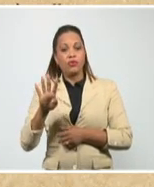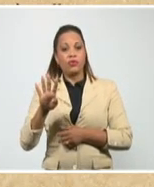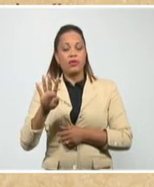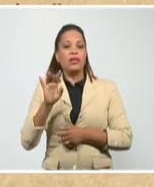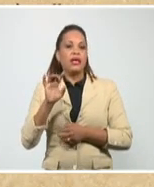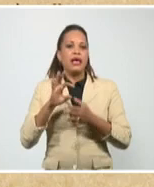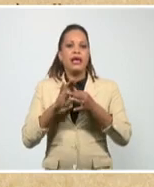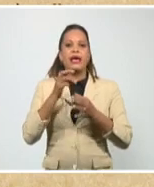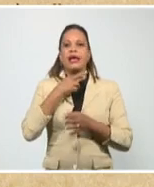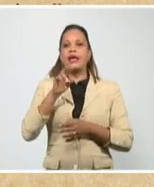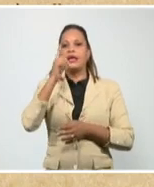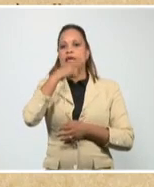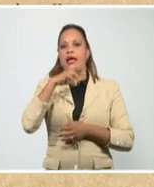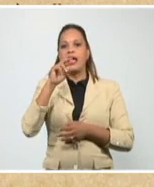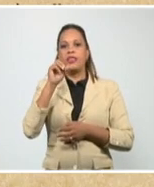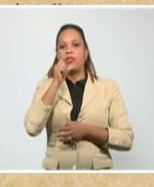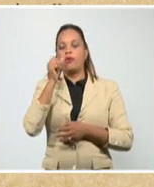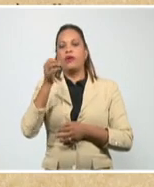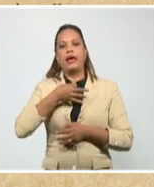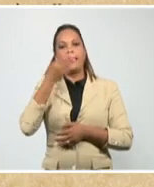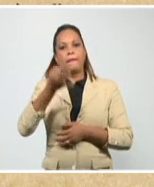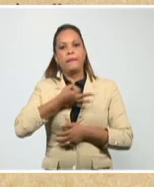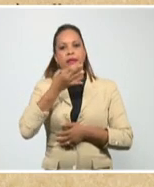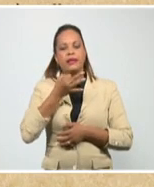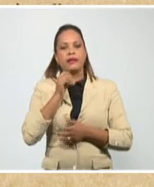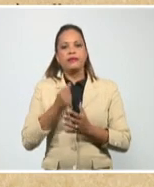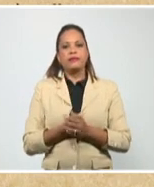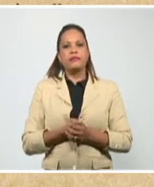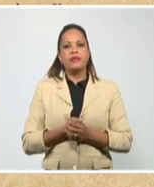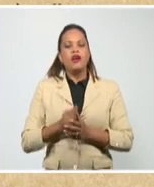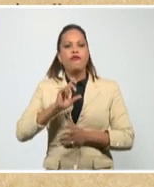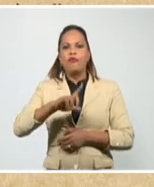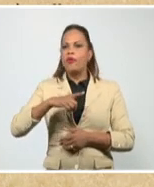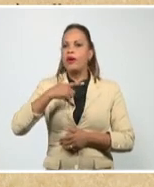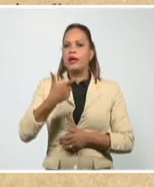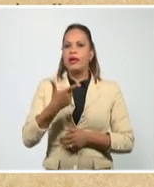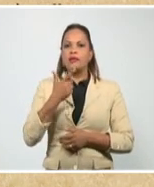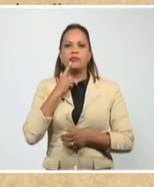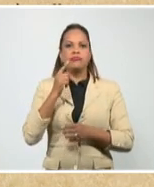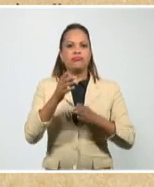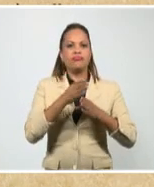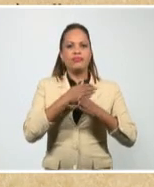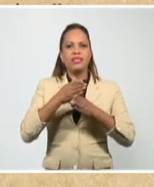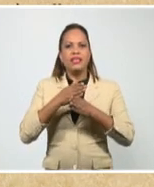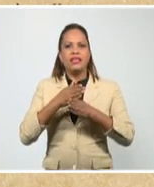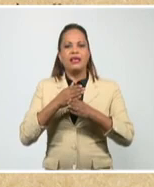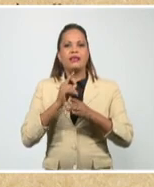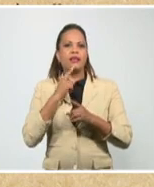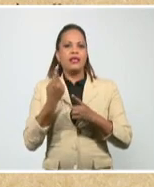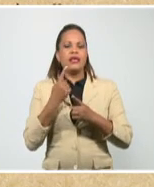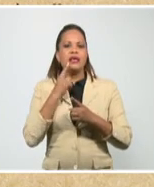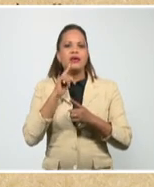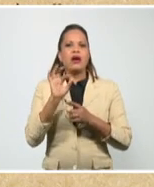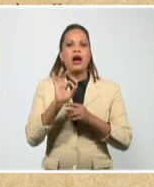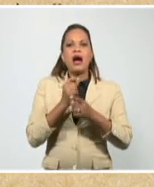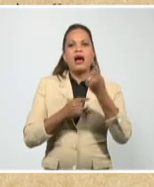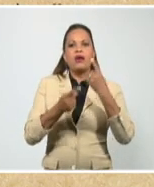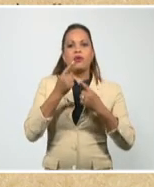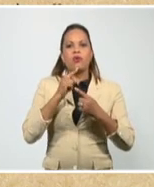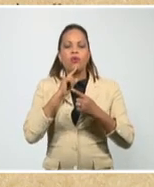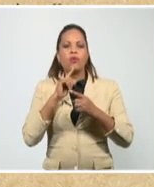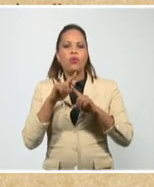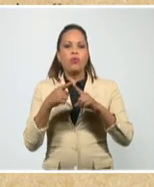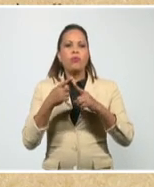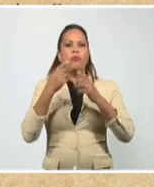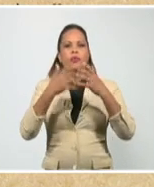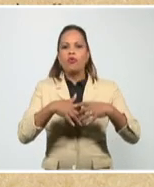señala: el performance fue arte debido a su estructura simbólica y por haber sido catalogado como tal y producirse